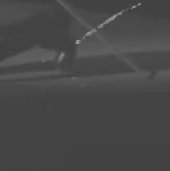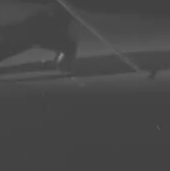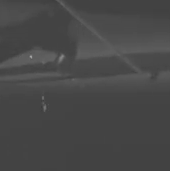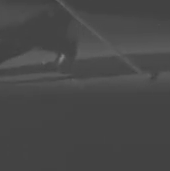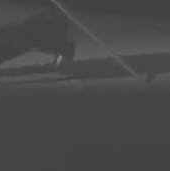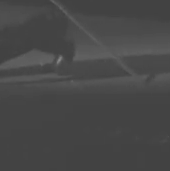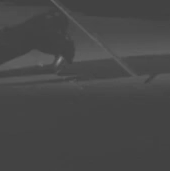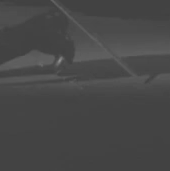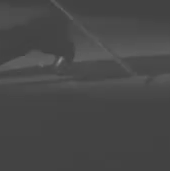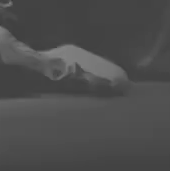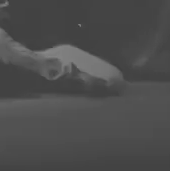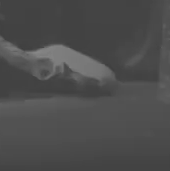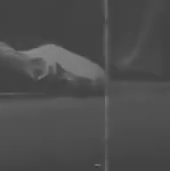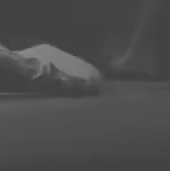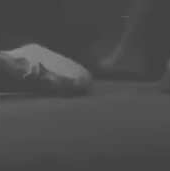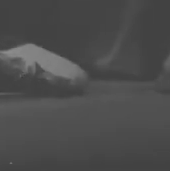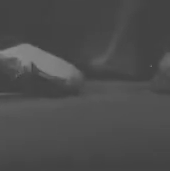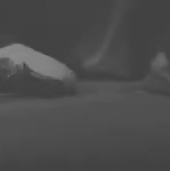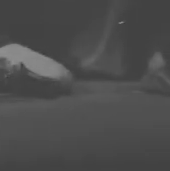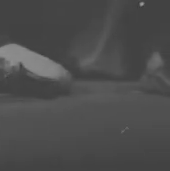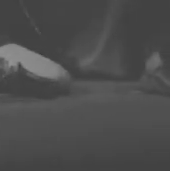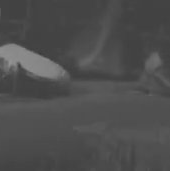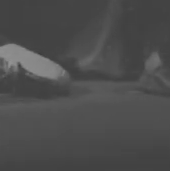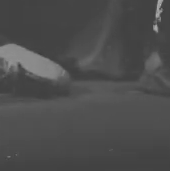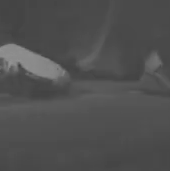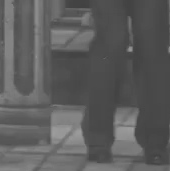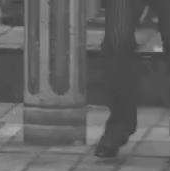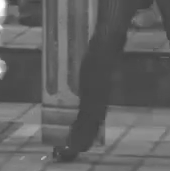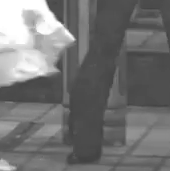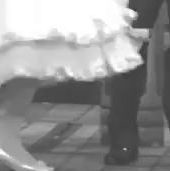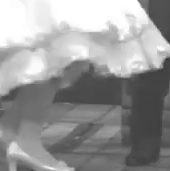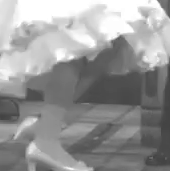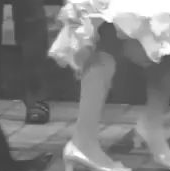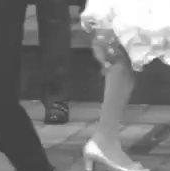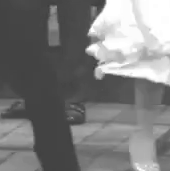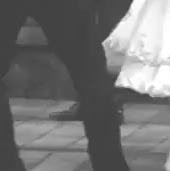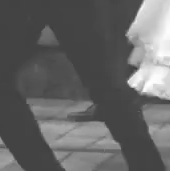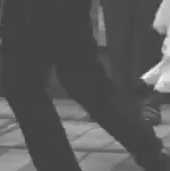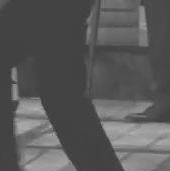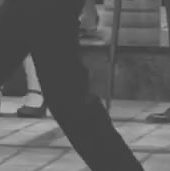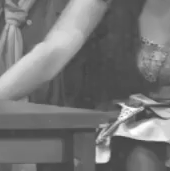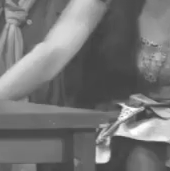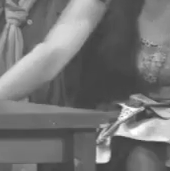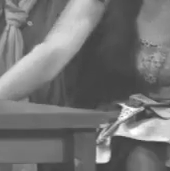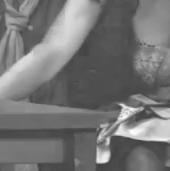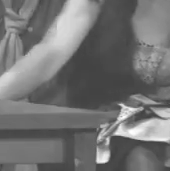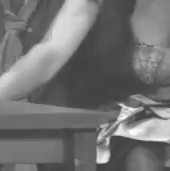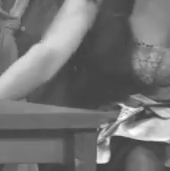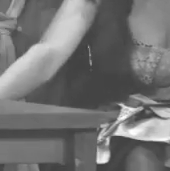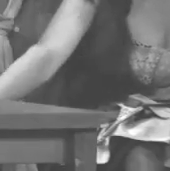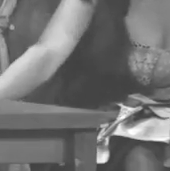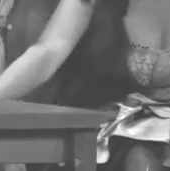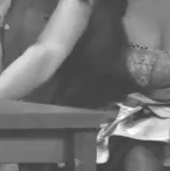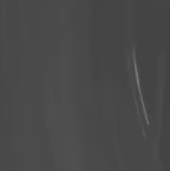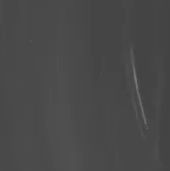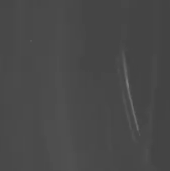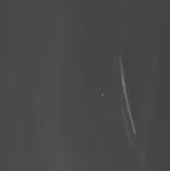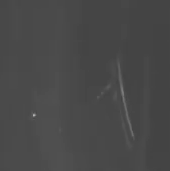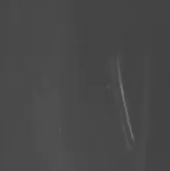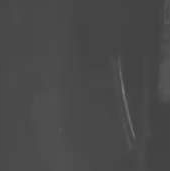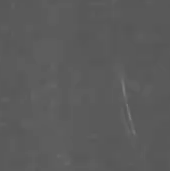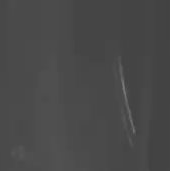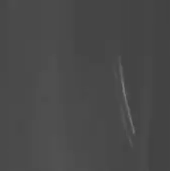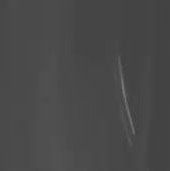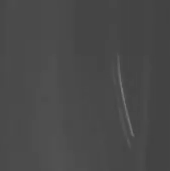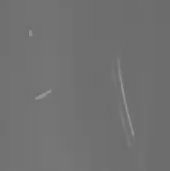asociación civil ópera nacional en 1943 5 años más tarde conba comienza sus actividades como ópera de